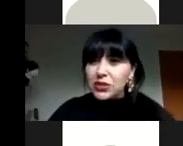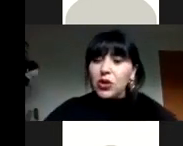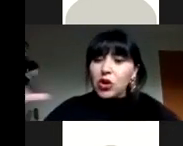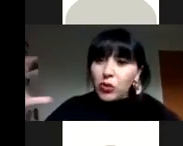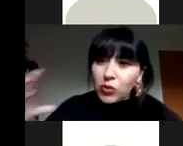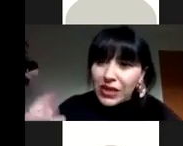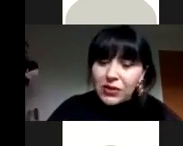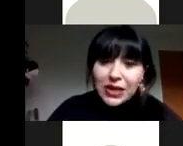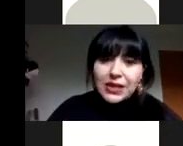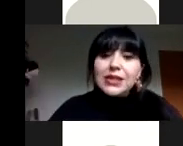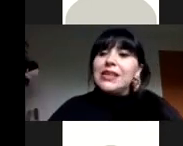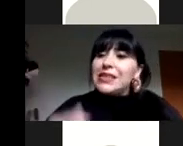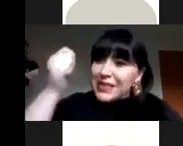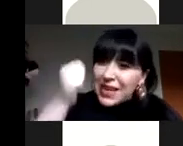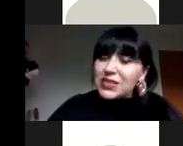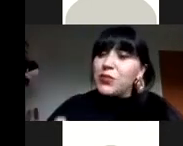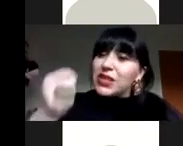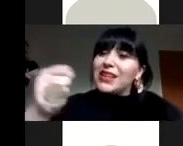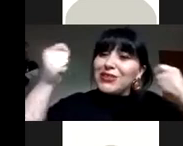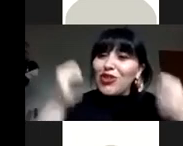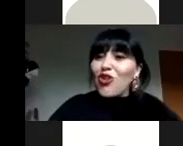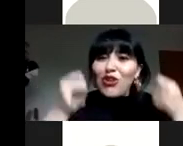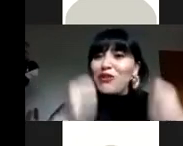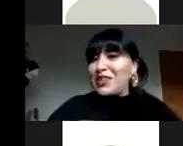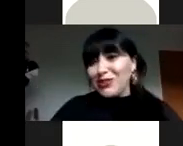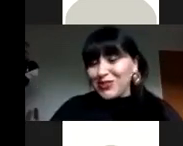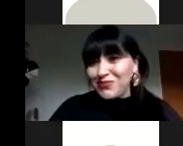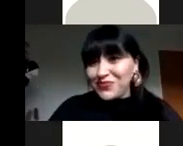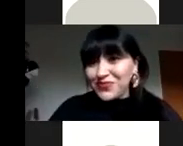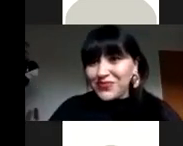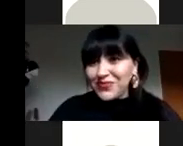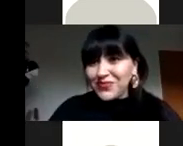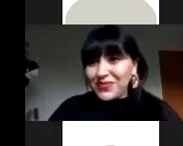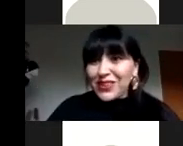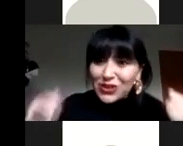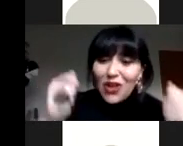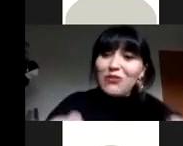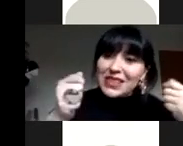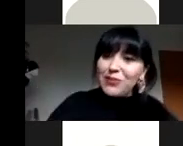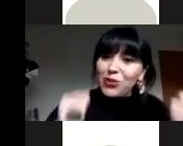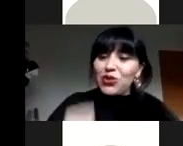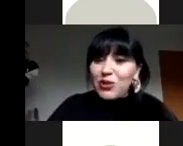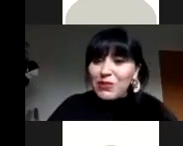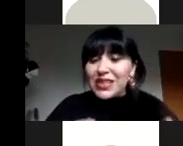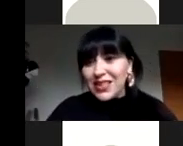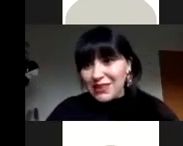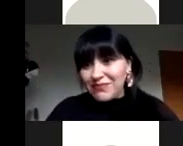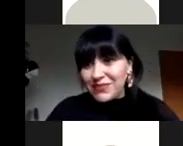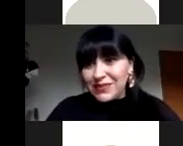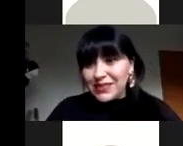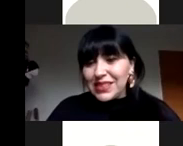sentido como comunidad escolar, y a ese ponerle todos los huevitos, todo mi tiempo, toda mi